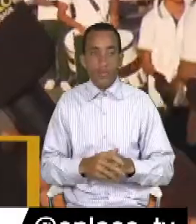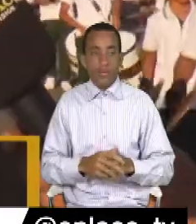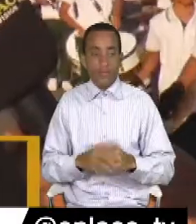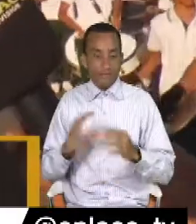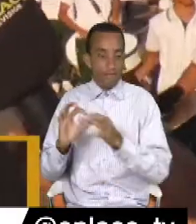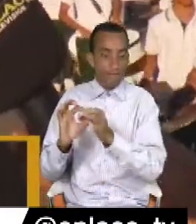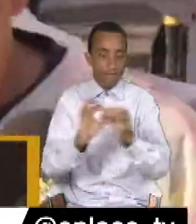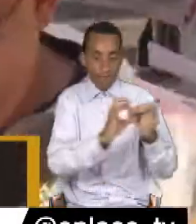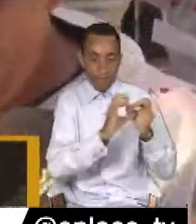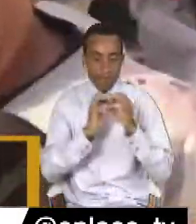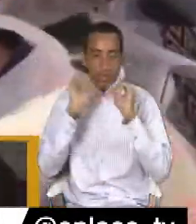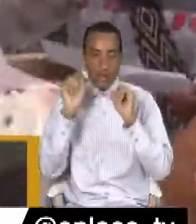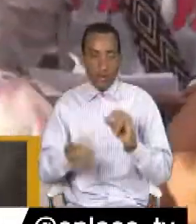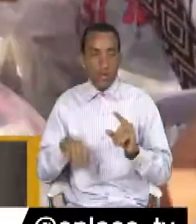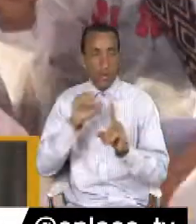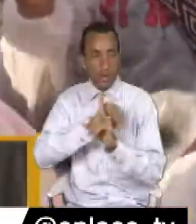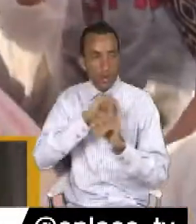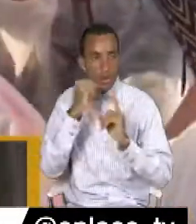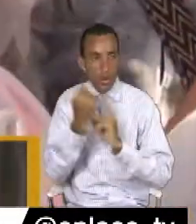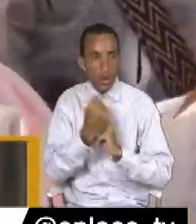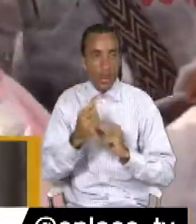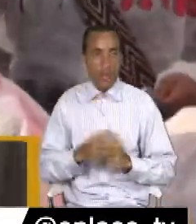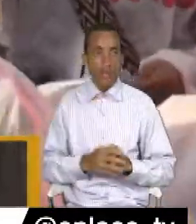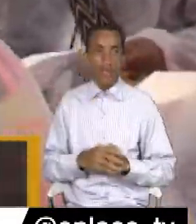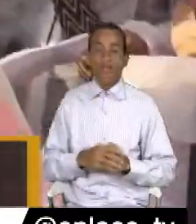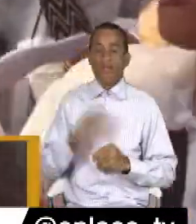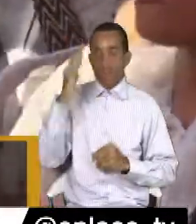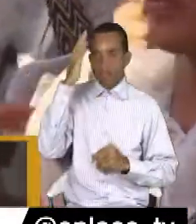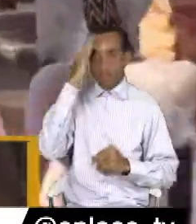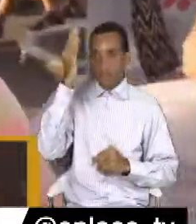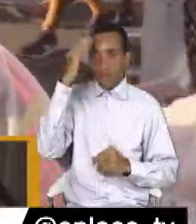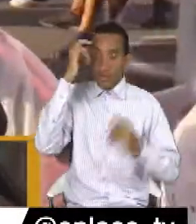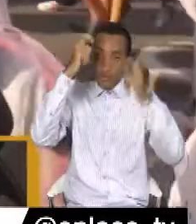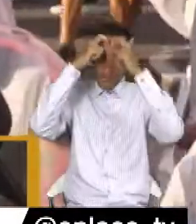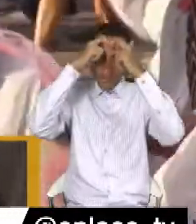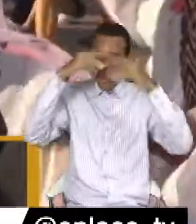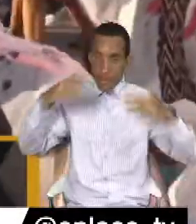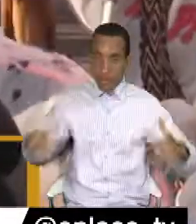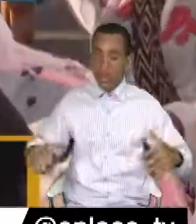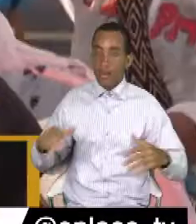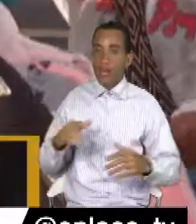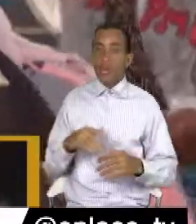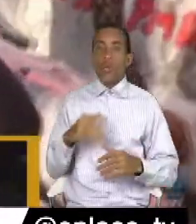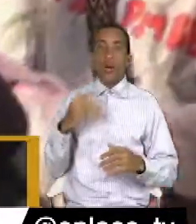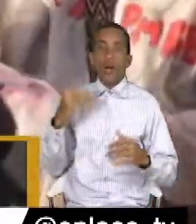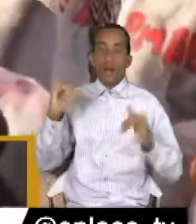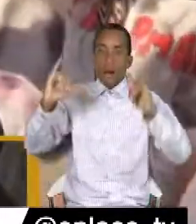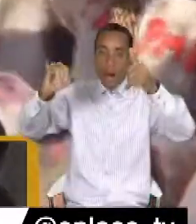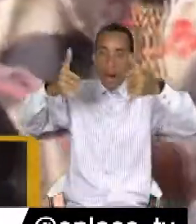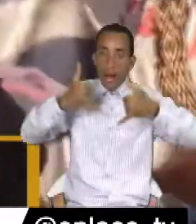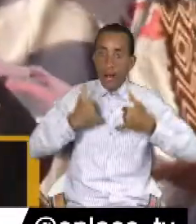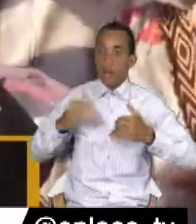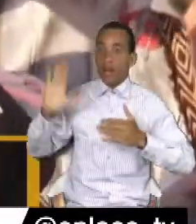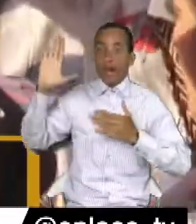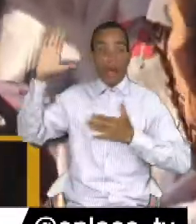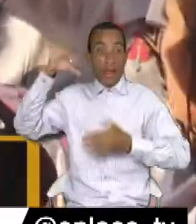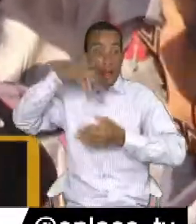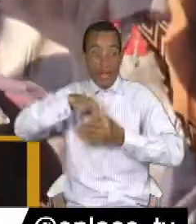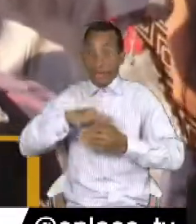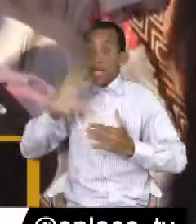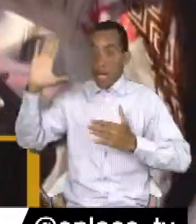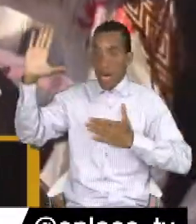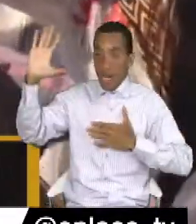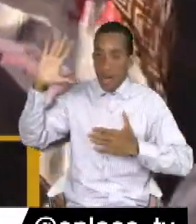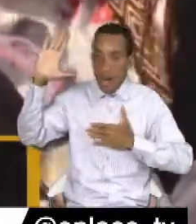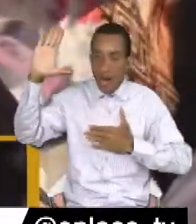podamos construir sociedad. Cocina es que el Estado nos ha engañado, aquí han venido en elecciones, nos han prometido una serie de cosas y no se ve nada. Necesitamos que